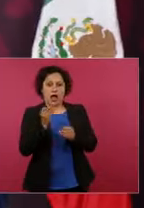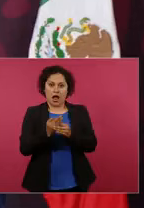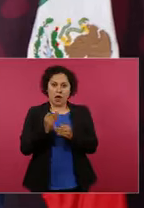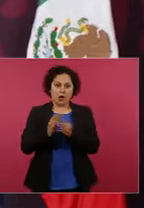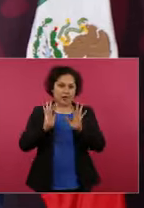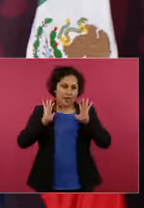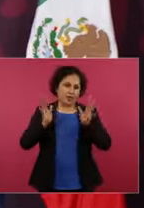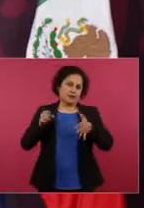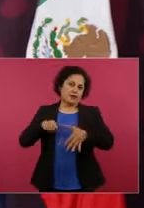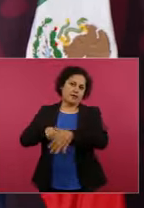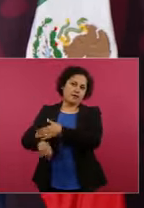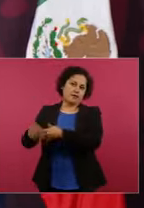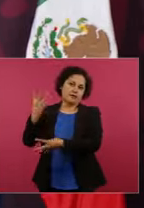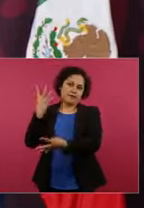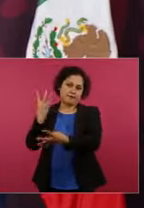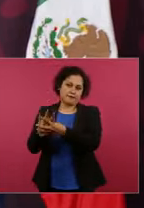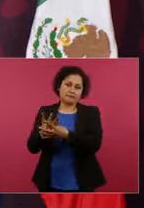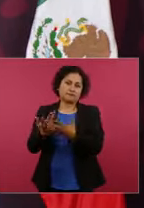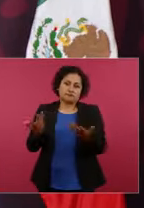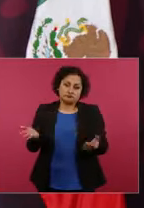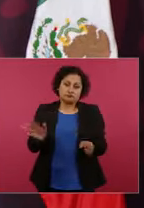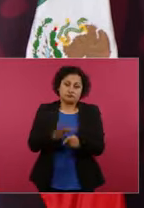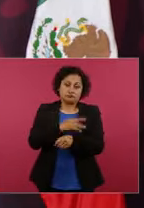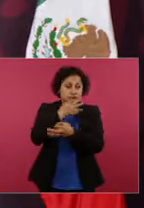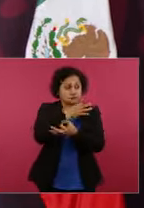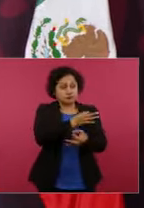no hay impunidad.